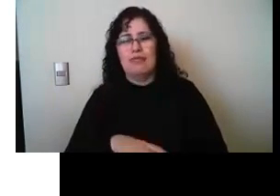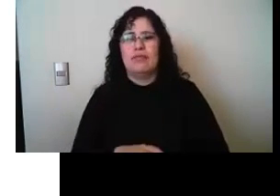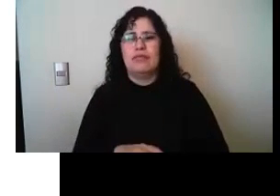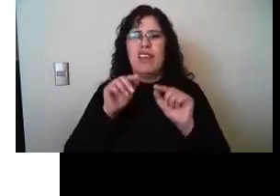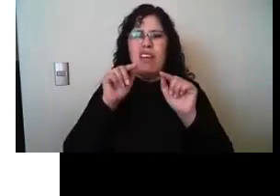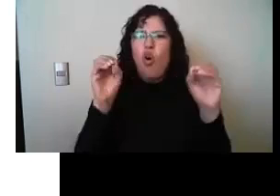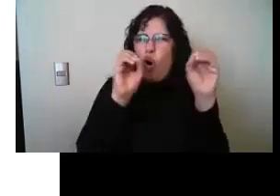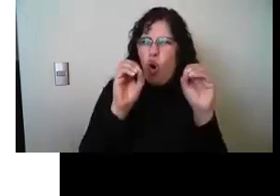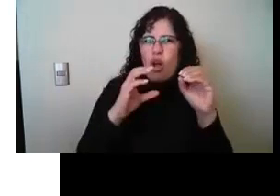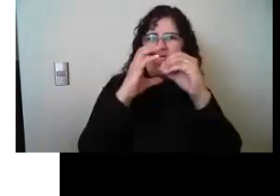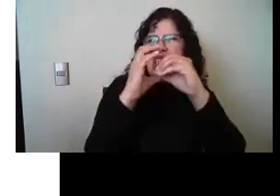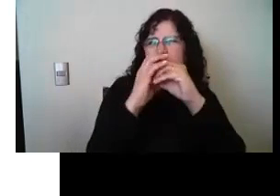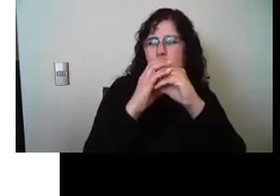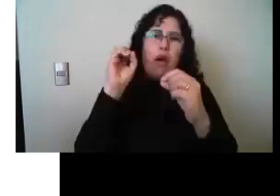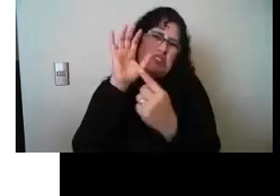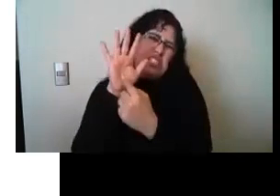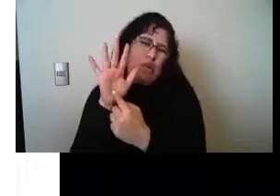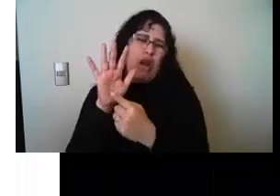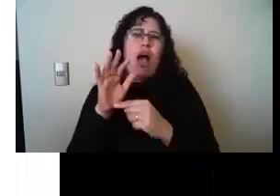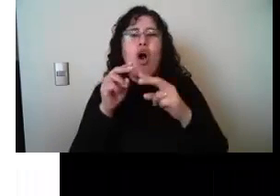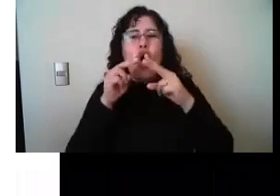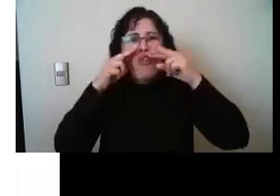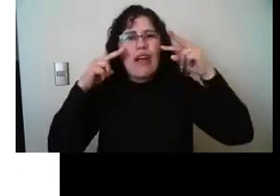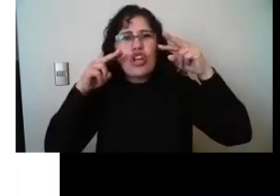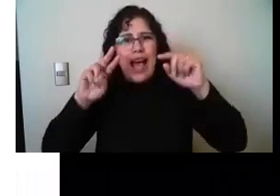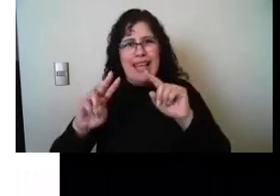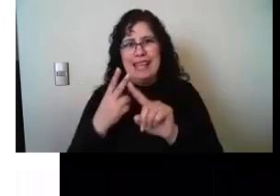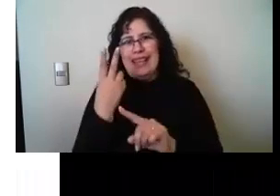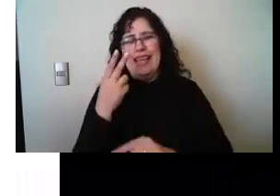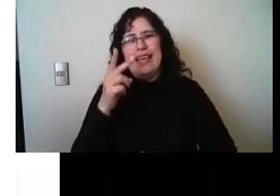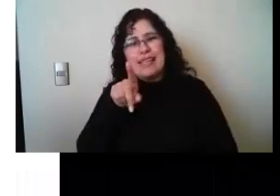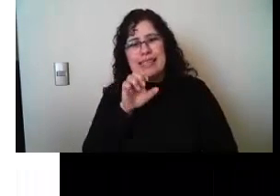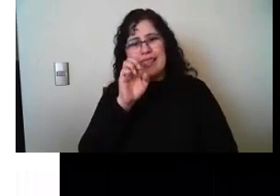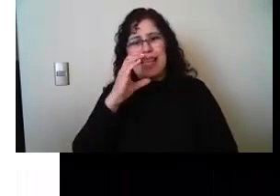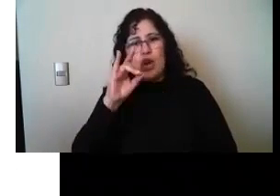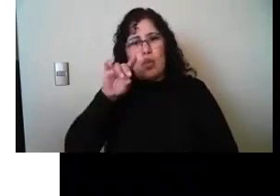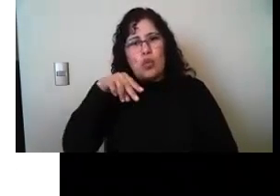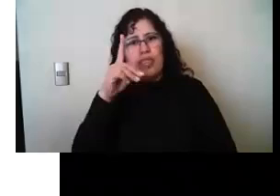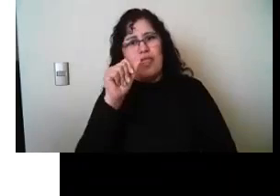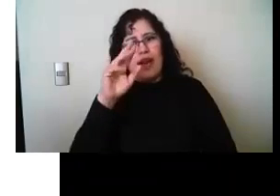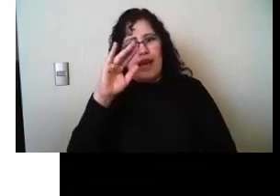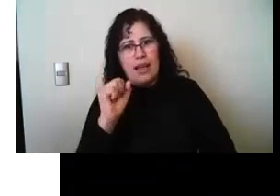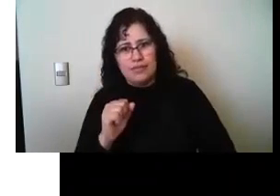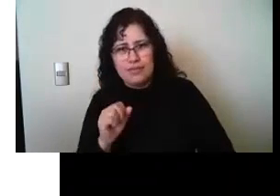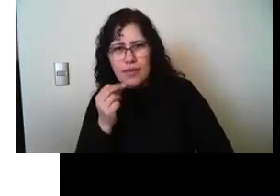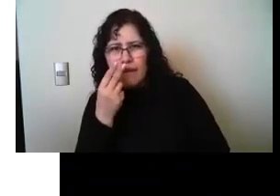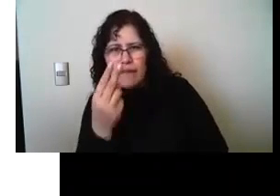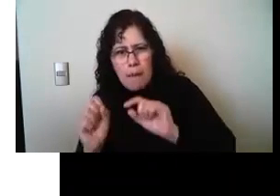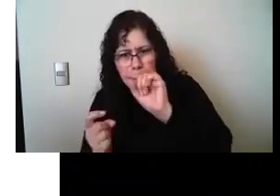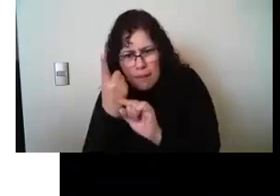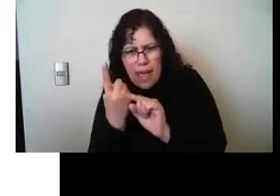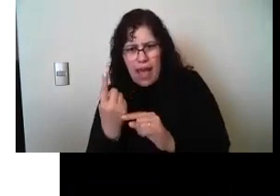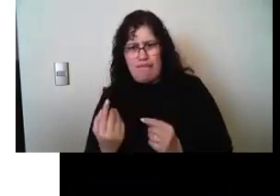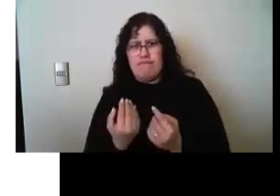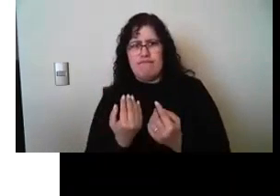olfatorias secundarias, recordando que esta es la primera neurona, y estas serían las segundas neuronas, de dos tipos,